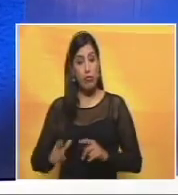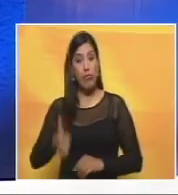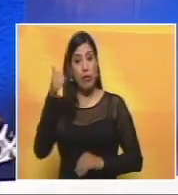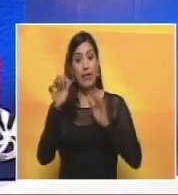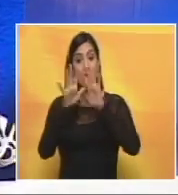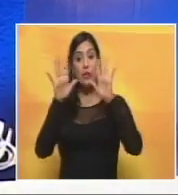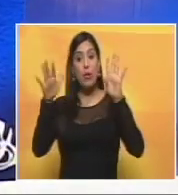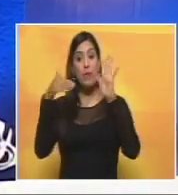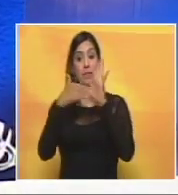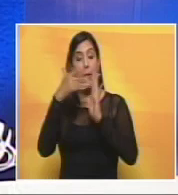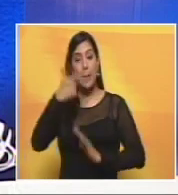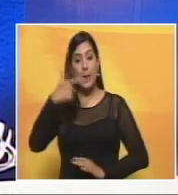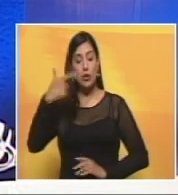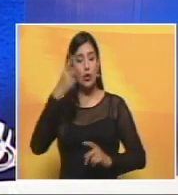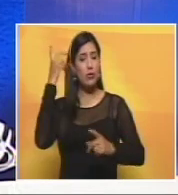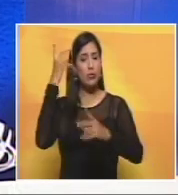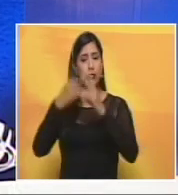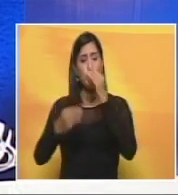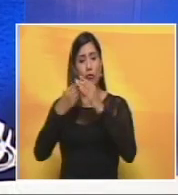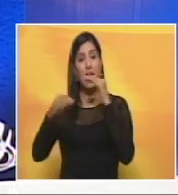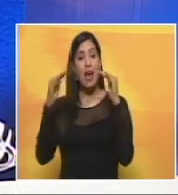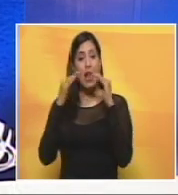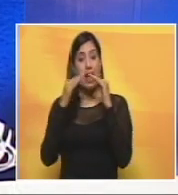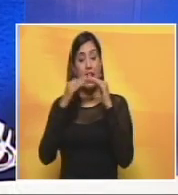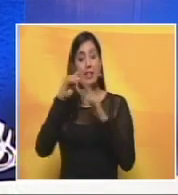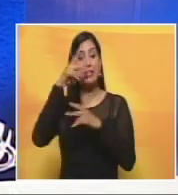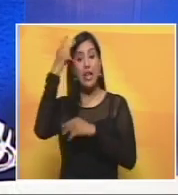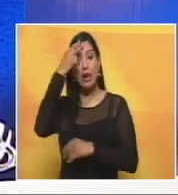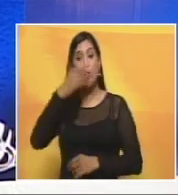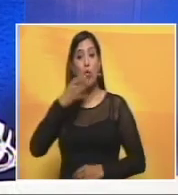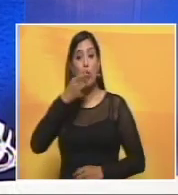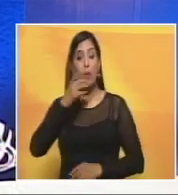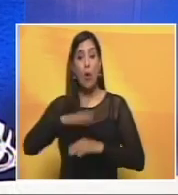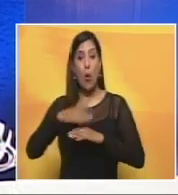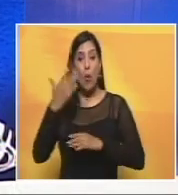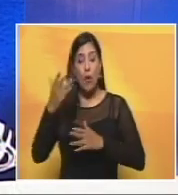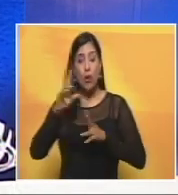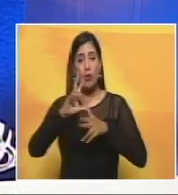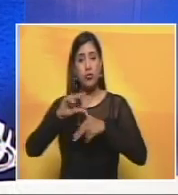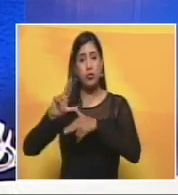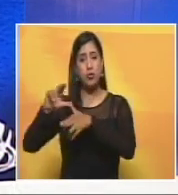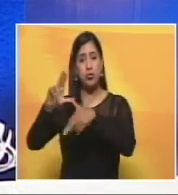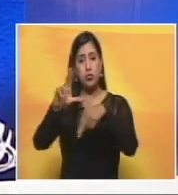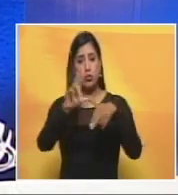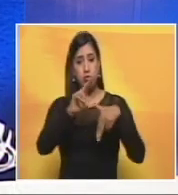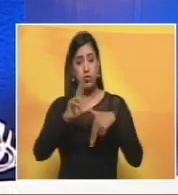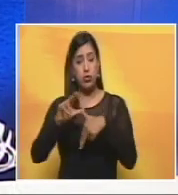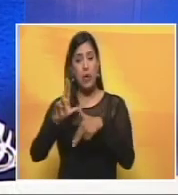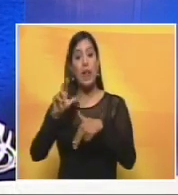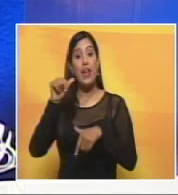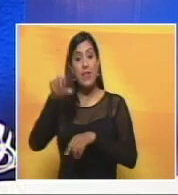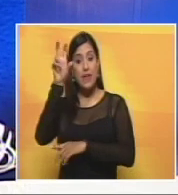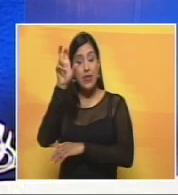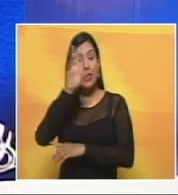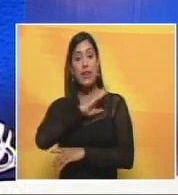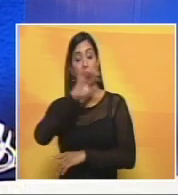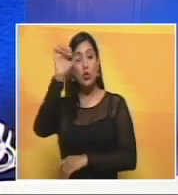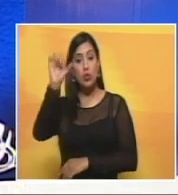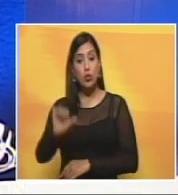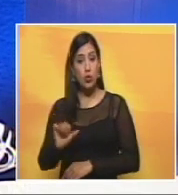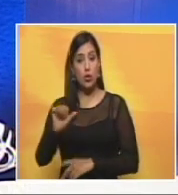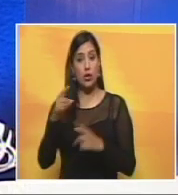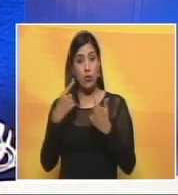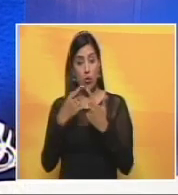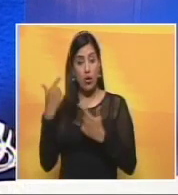de 19.000 personas fueron evacuadas de sus hogares en República Dominicana a causa de los efectos del huracán Irma, que este viernes llegó al sur de